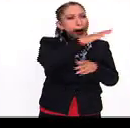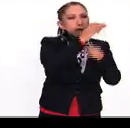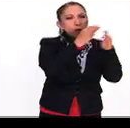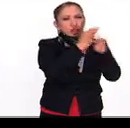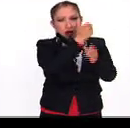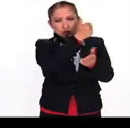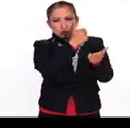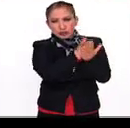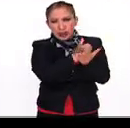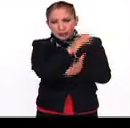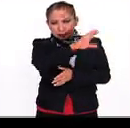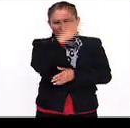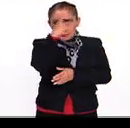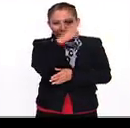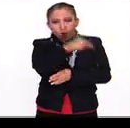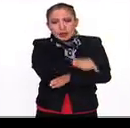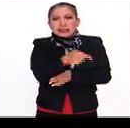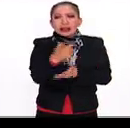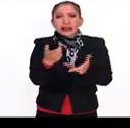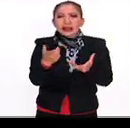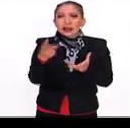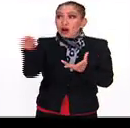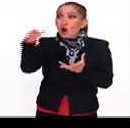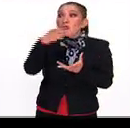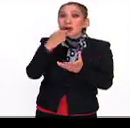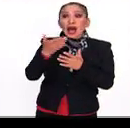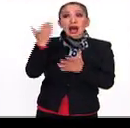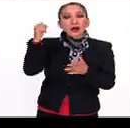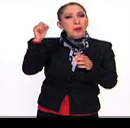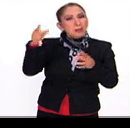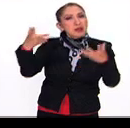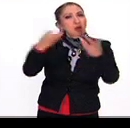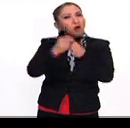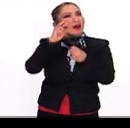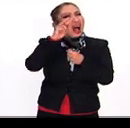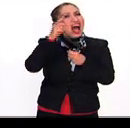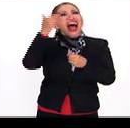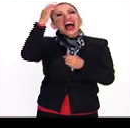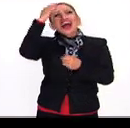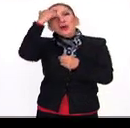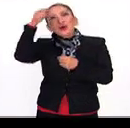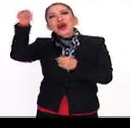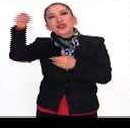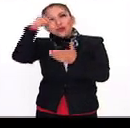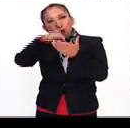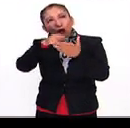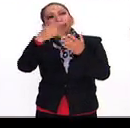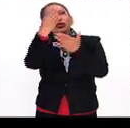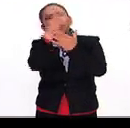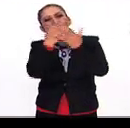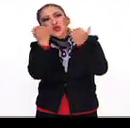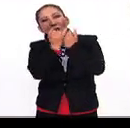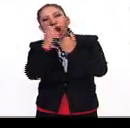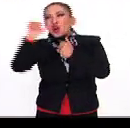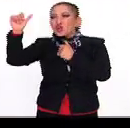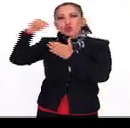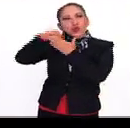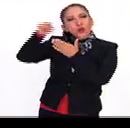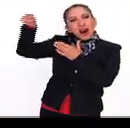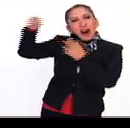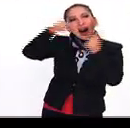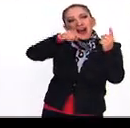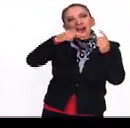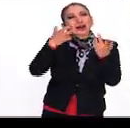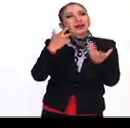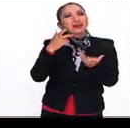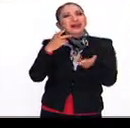de las ciudades mexicanas este es un artista que ya existe como parte de su paisaje, pero que le permite en cierta manera establecer las razones